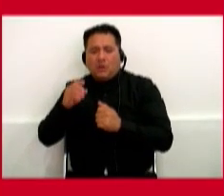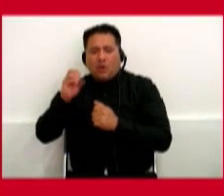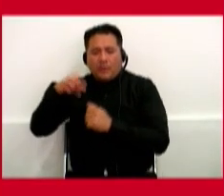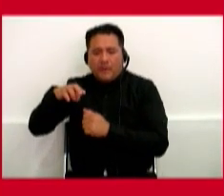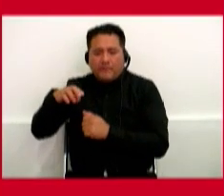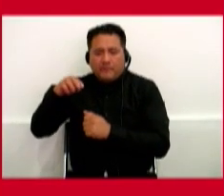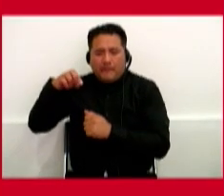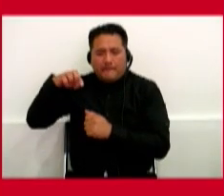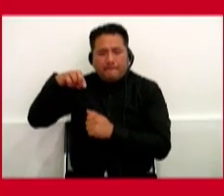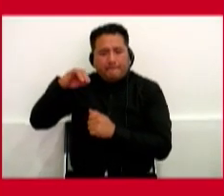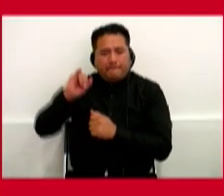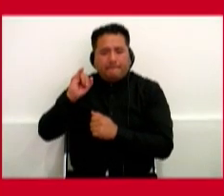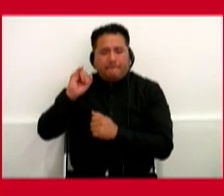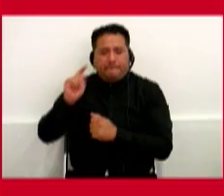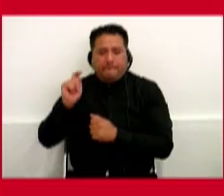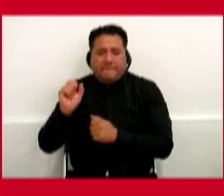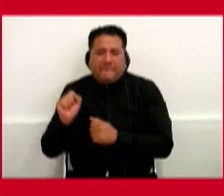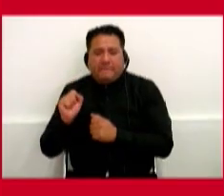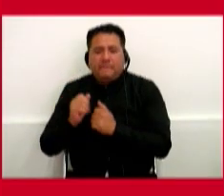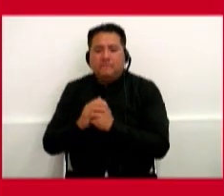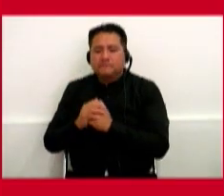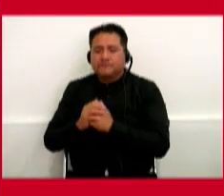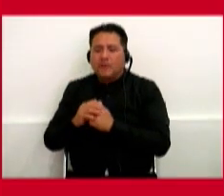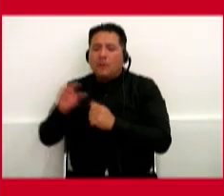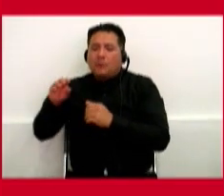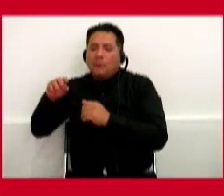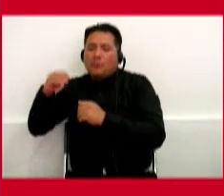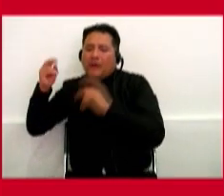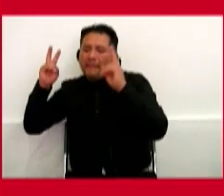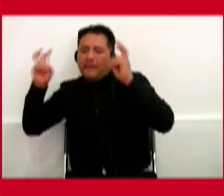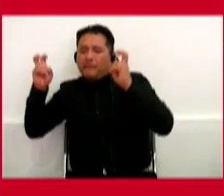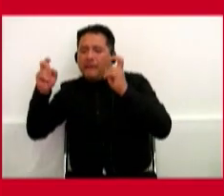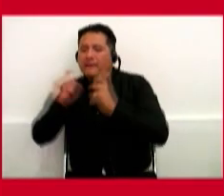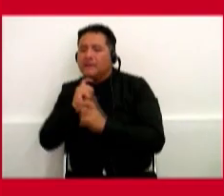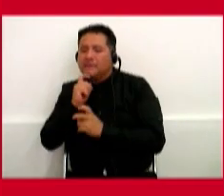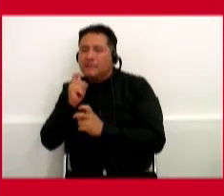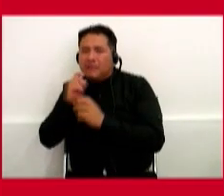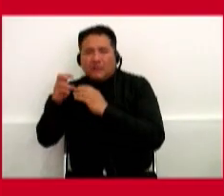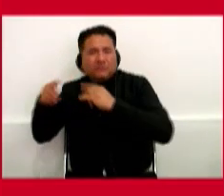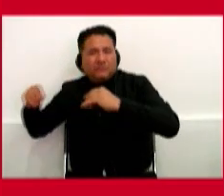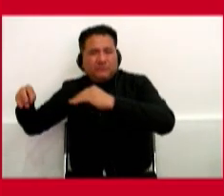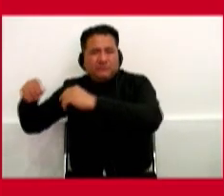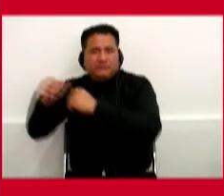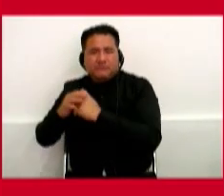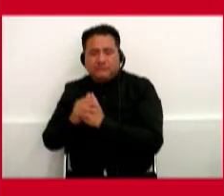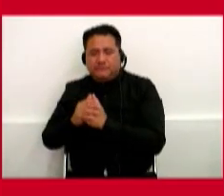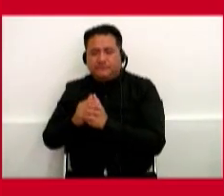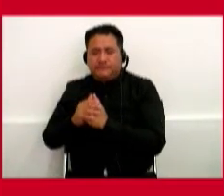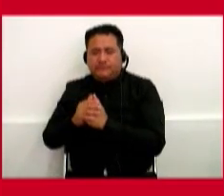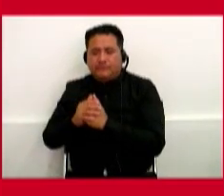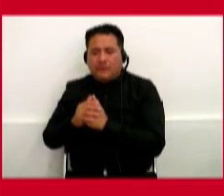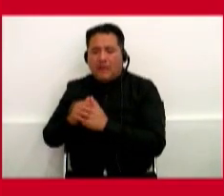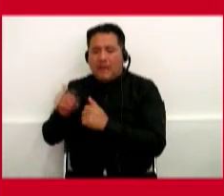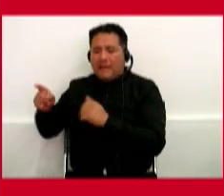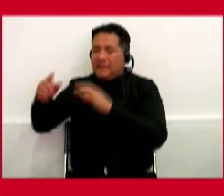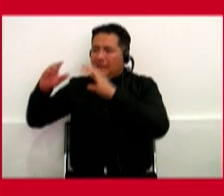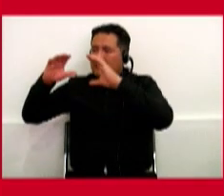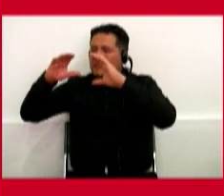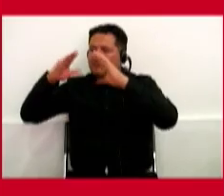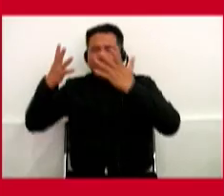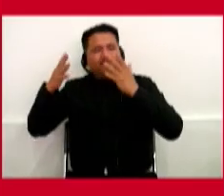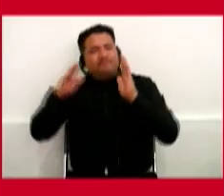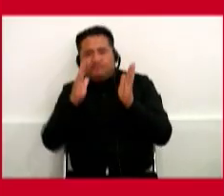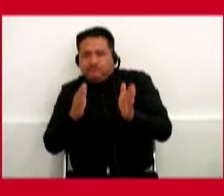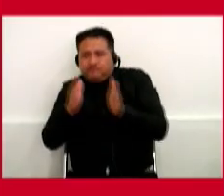que por el tema de la mineralización, litologías, etcétera, las secciones pueden cambiar mucho